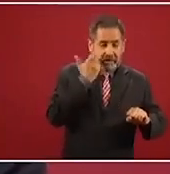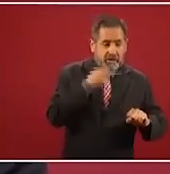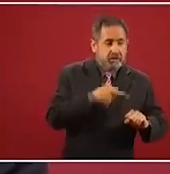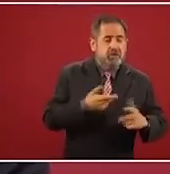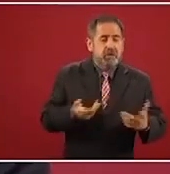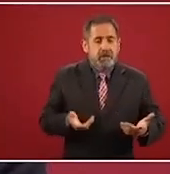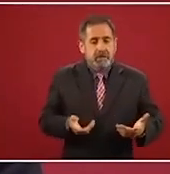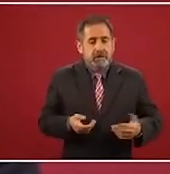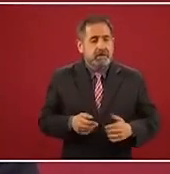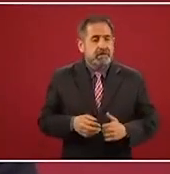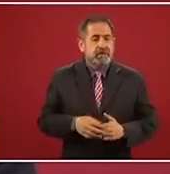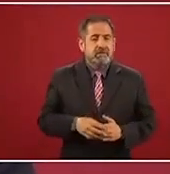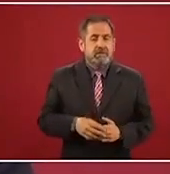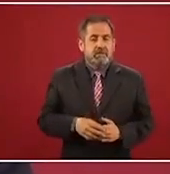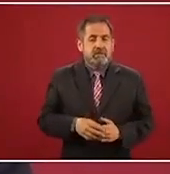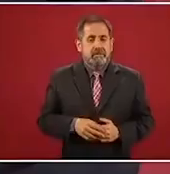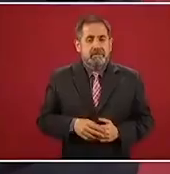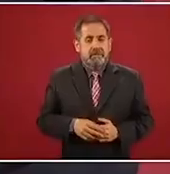gritaban